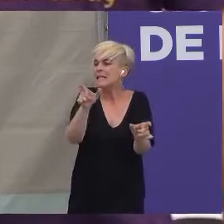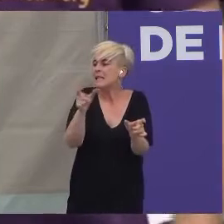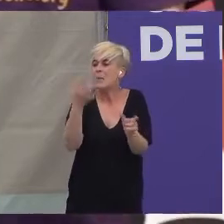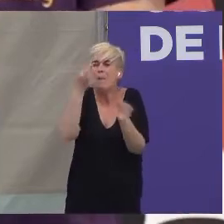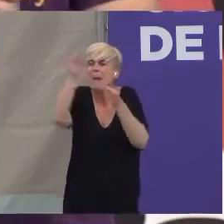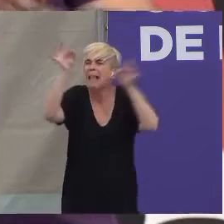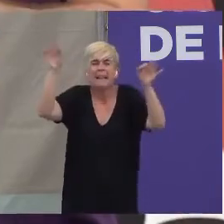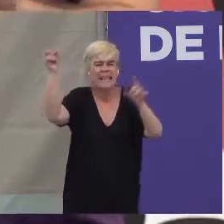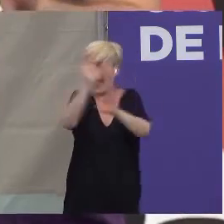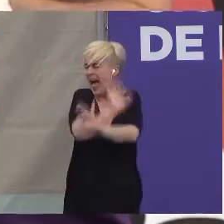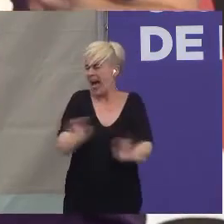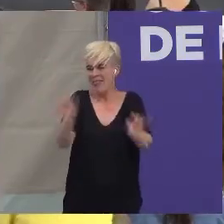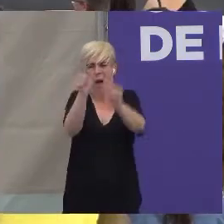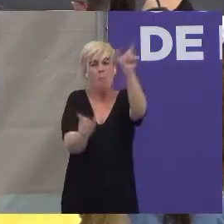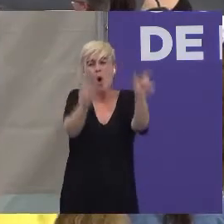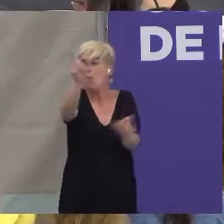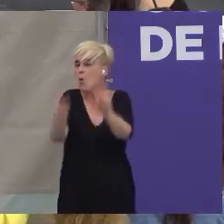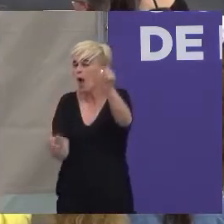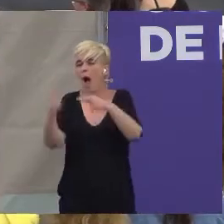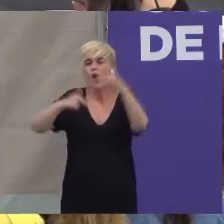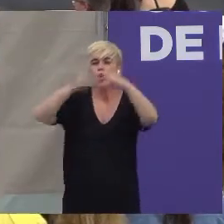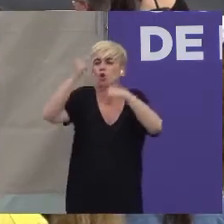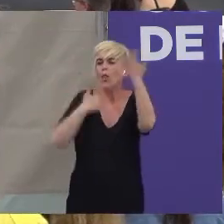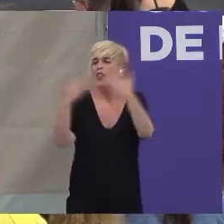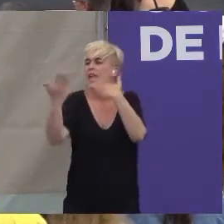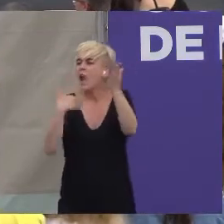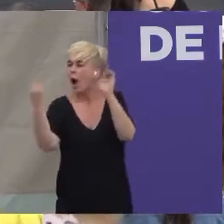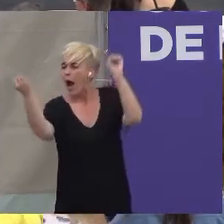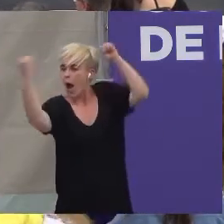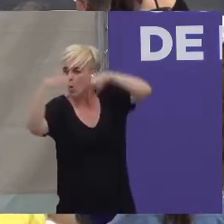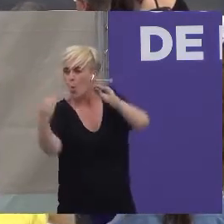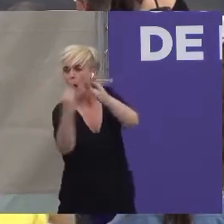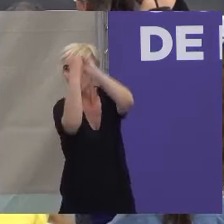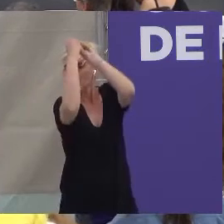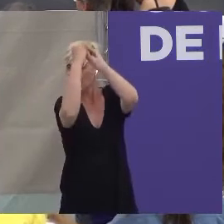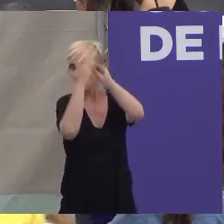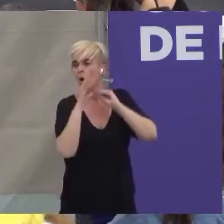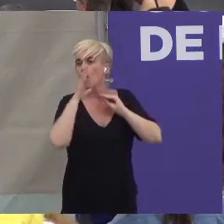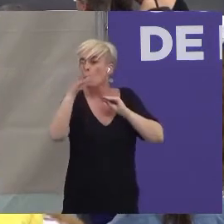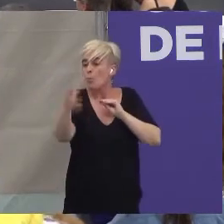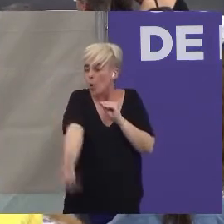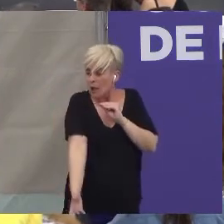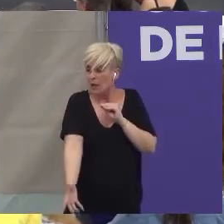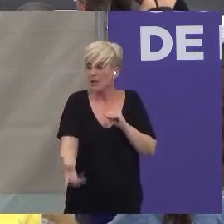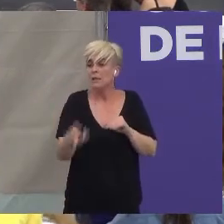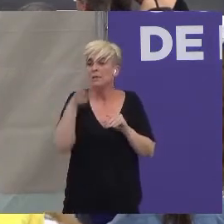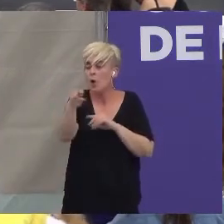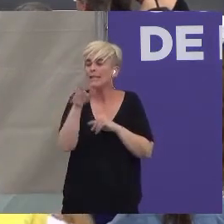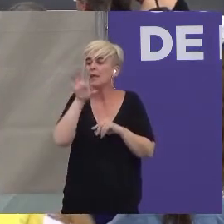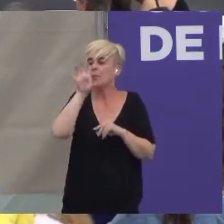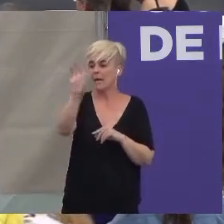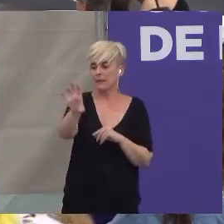matís. N'hi ha que construir, dialogar, arribar a acords. Per què? Perquè, bàsicament, aquest